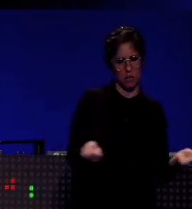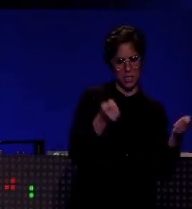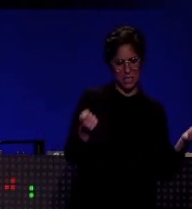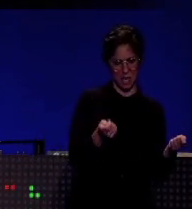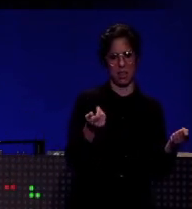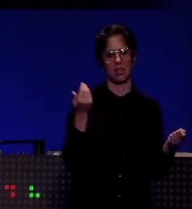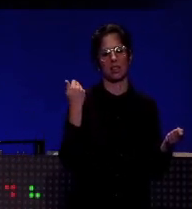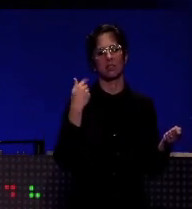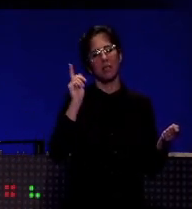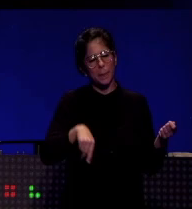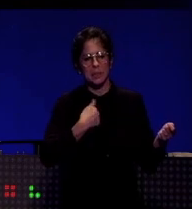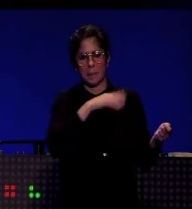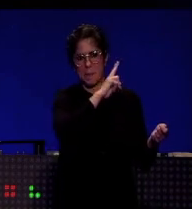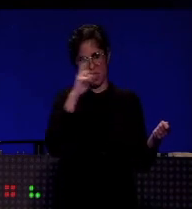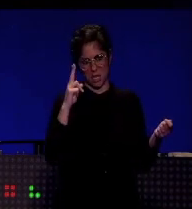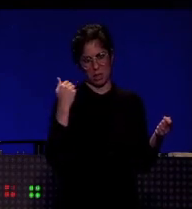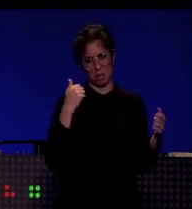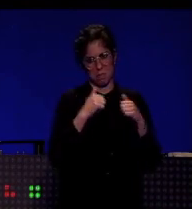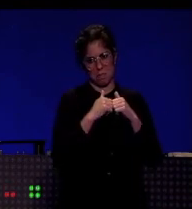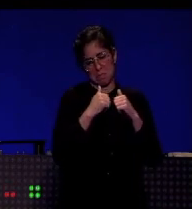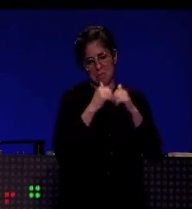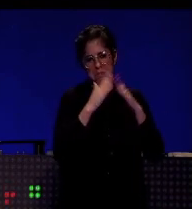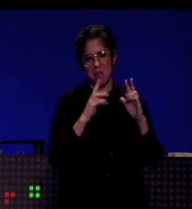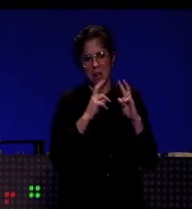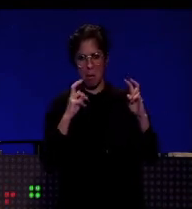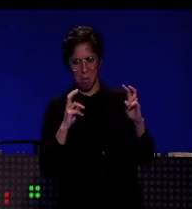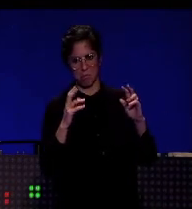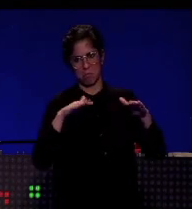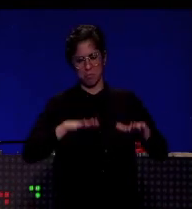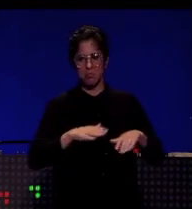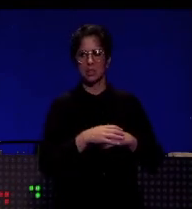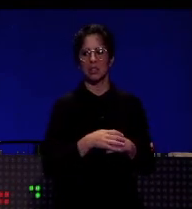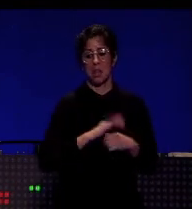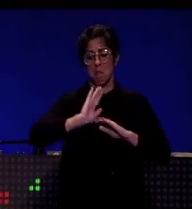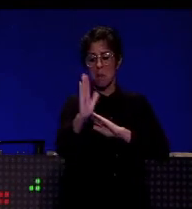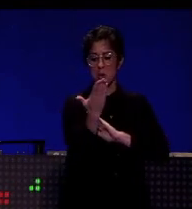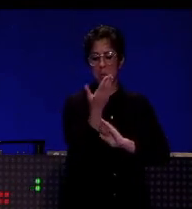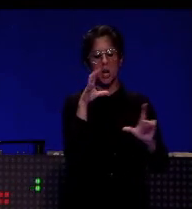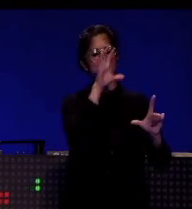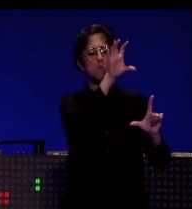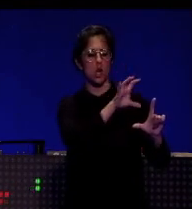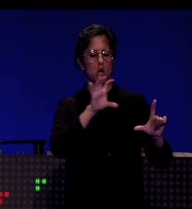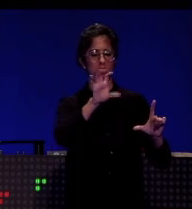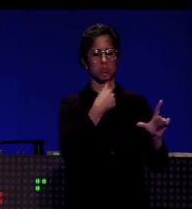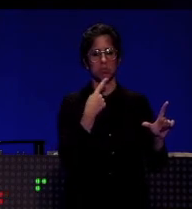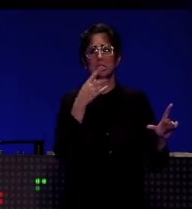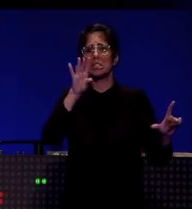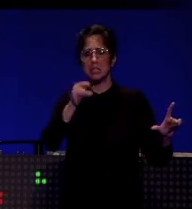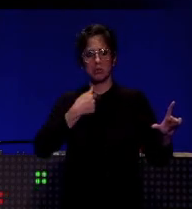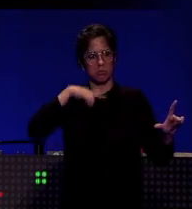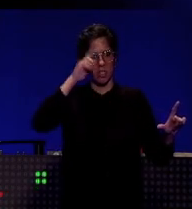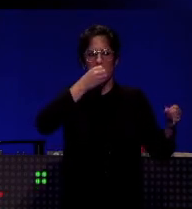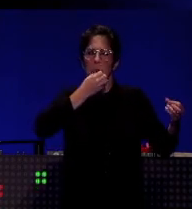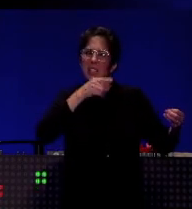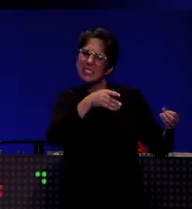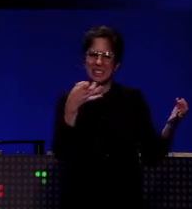me proponen tener un blog yo digo que sí yo no tenía muy bien la idea de lo que era un blog pero yo veía que todas estaban teniendo blogs y que era como